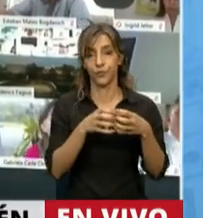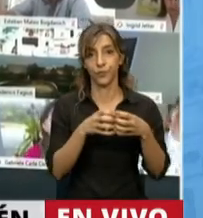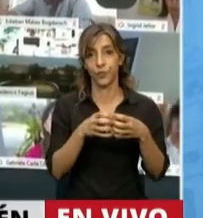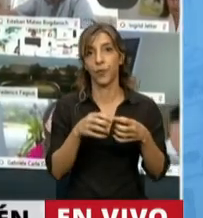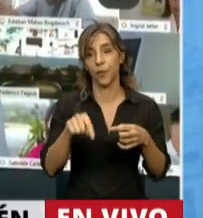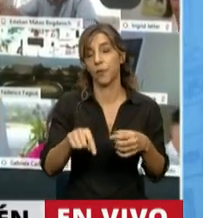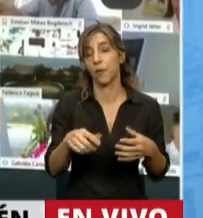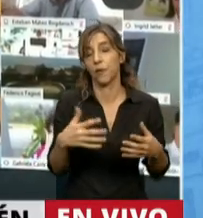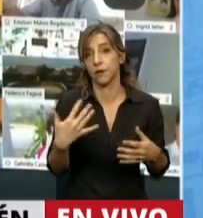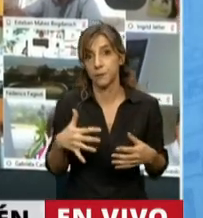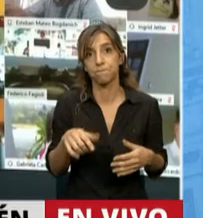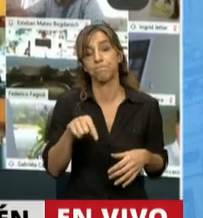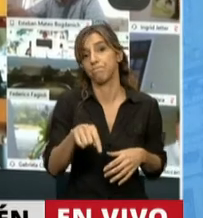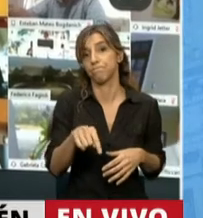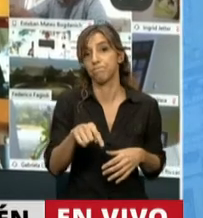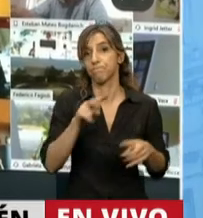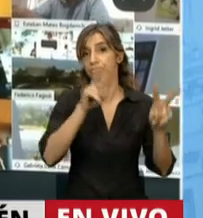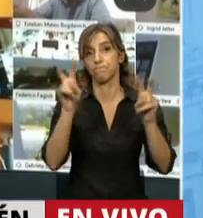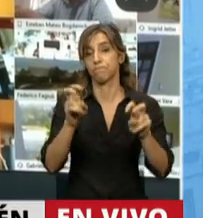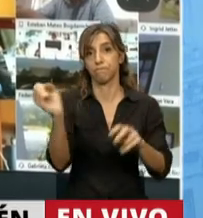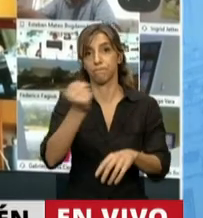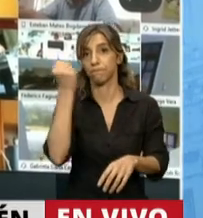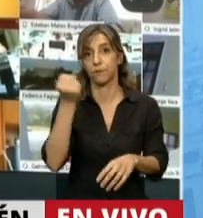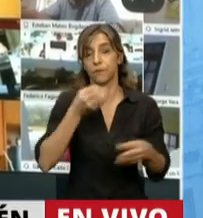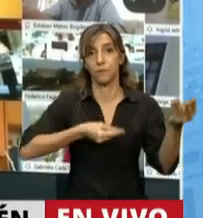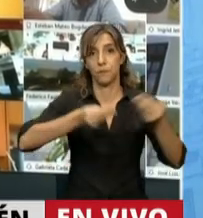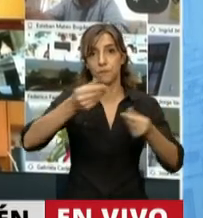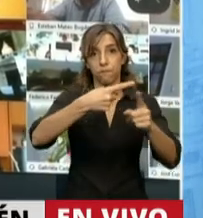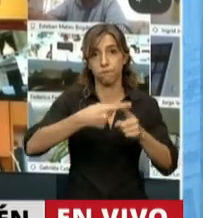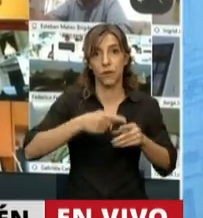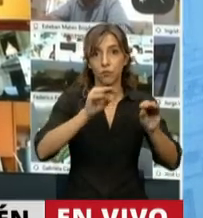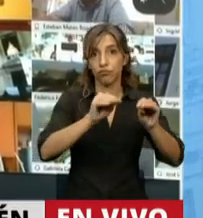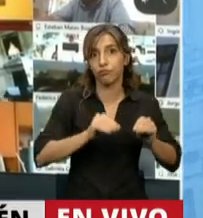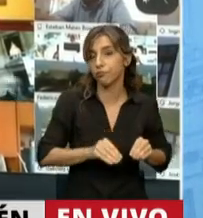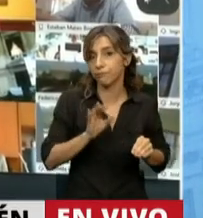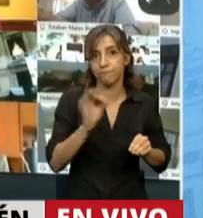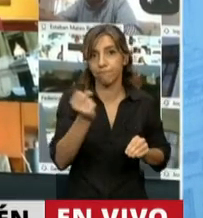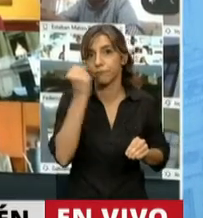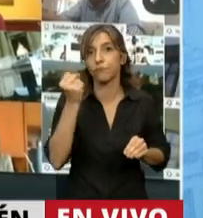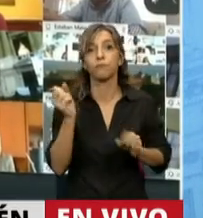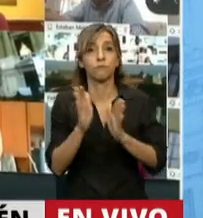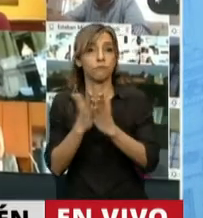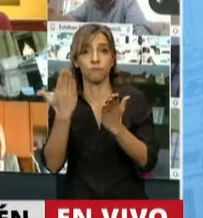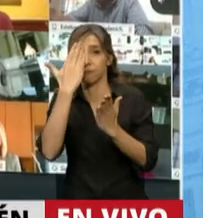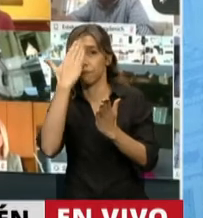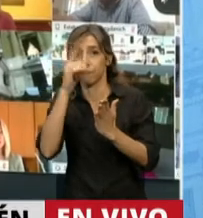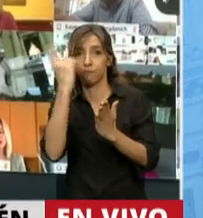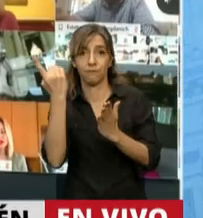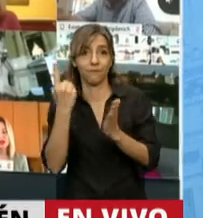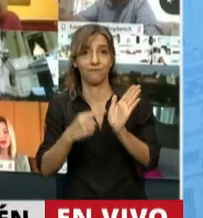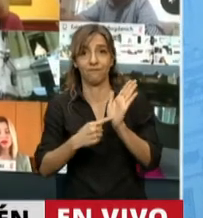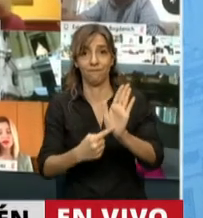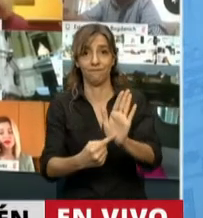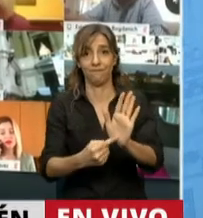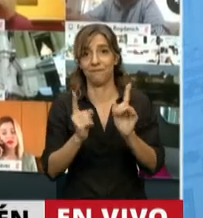en este recinto temas relativos al presupuesto, porque así lo indica la Constitución Nacional. Es lo que he